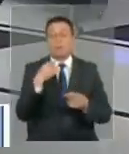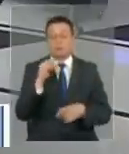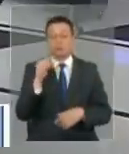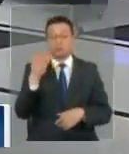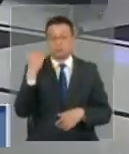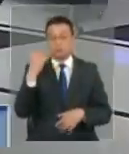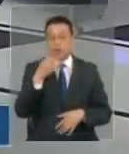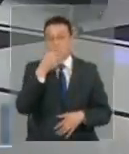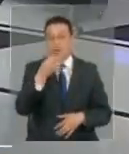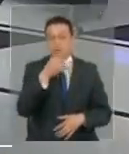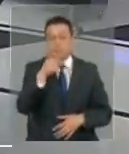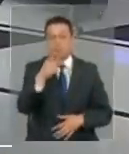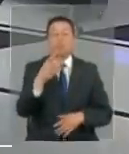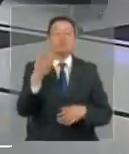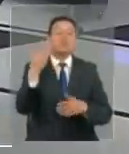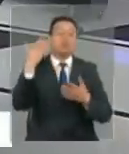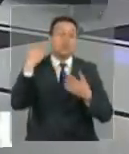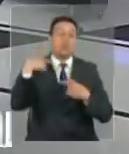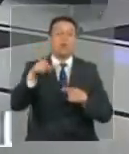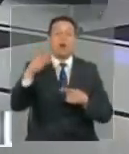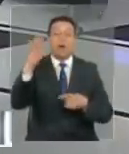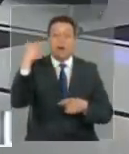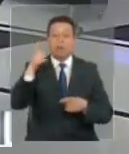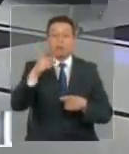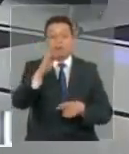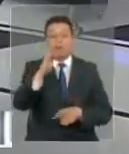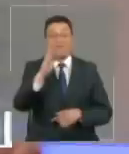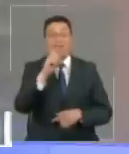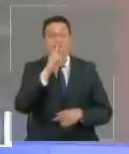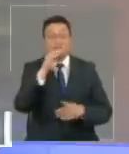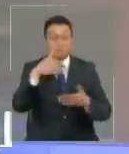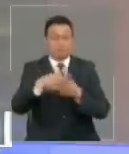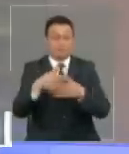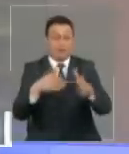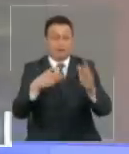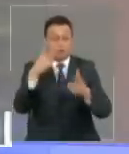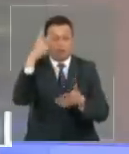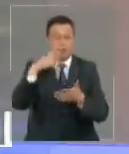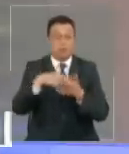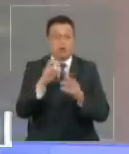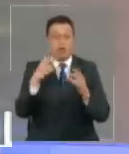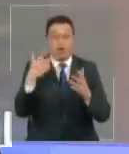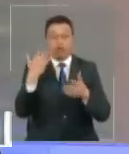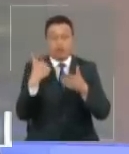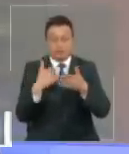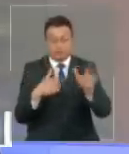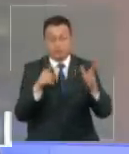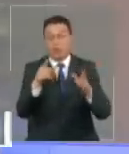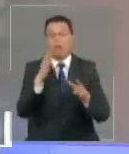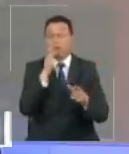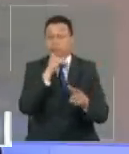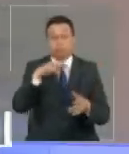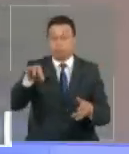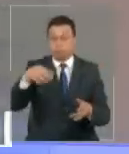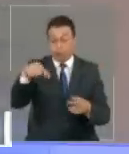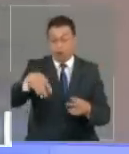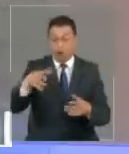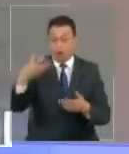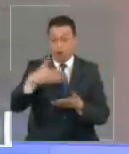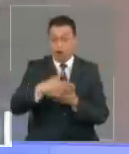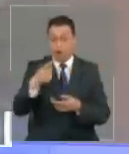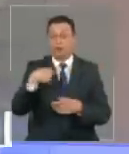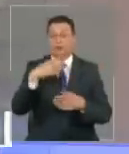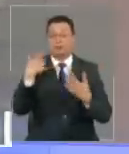mucho tiempo que no viene a la comuna, desde que su partido lo vetara para ser candidato en el 2008... que nosotros hemos